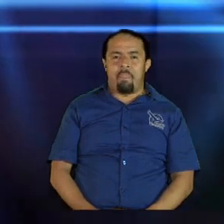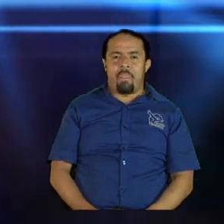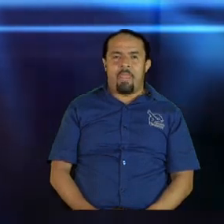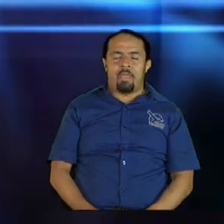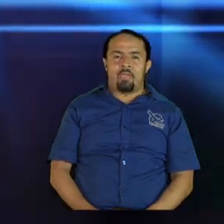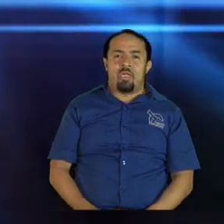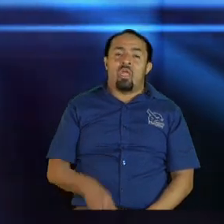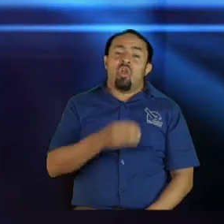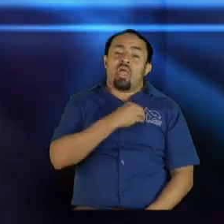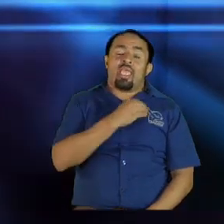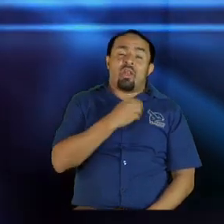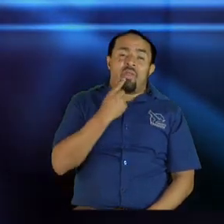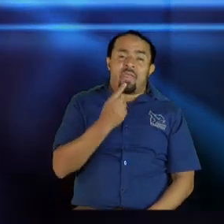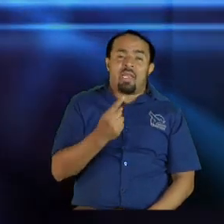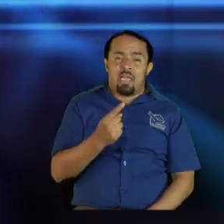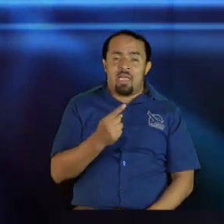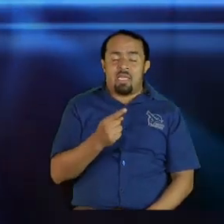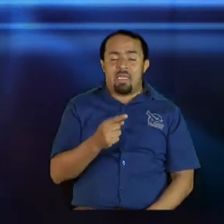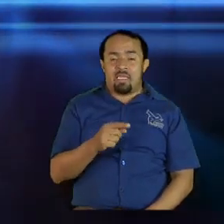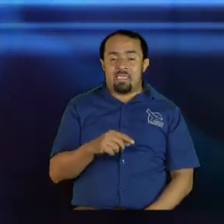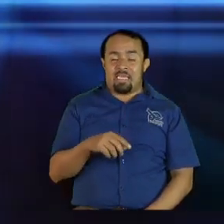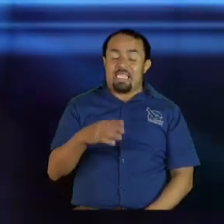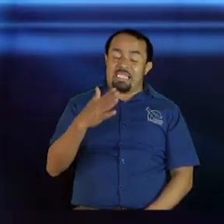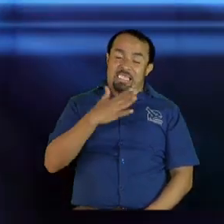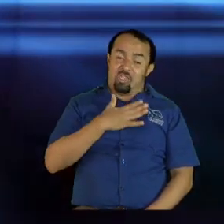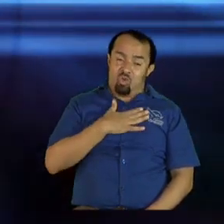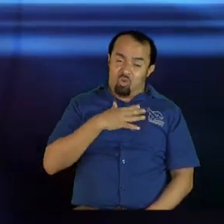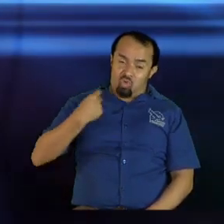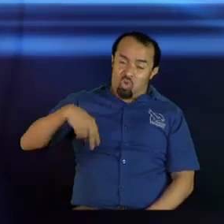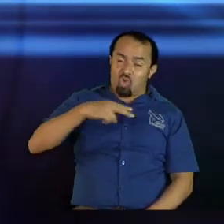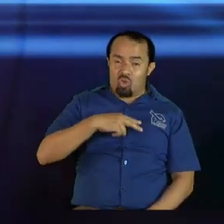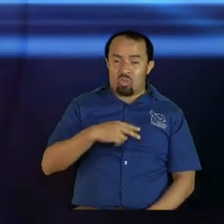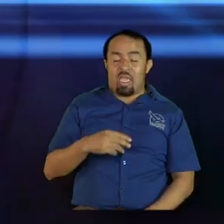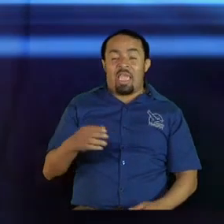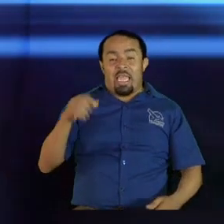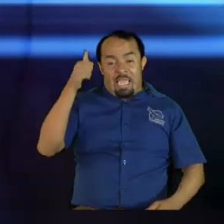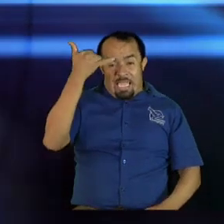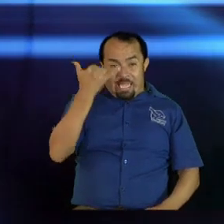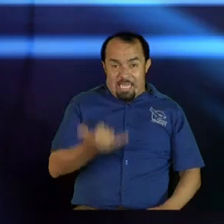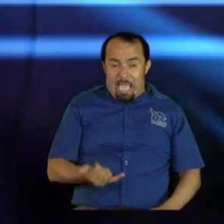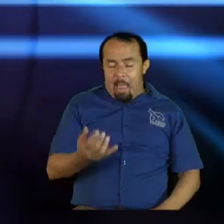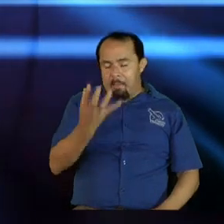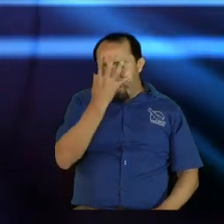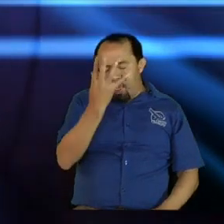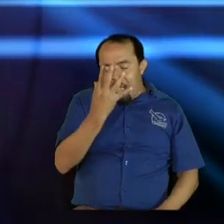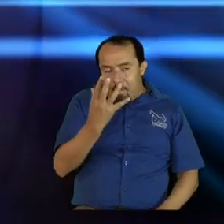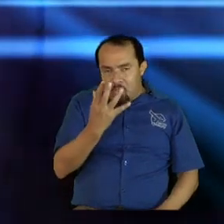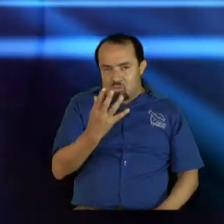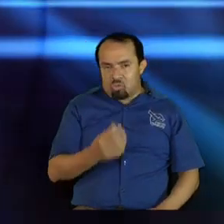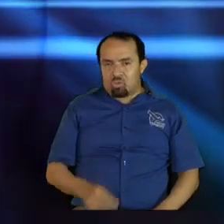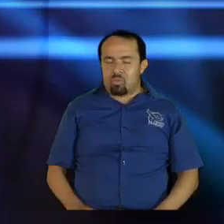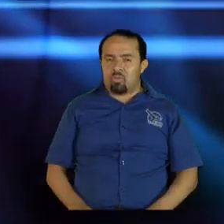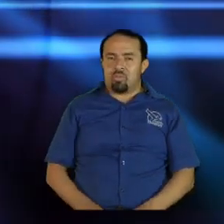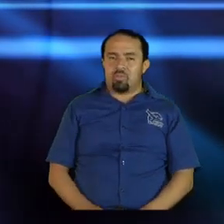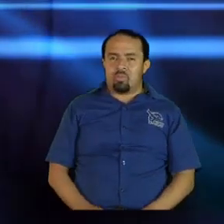Lo que estoy diciendo es que si ya nos tropezamos y mordimos el polvo,